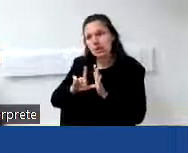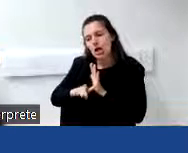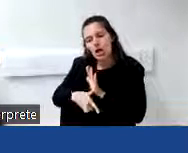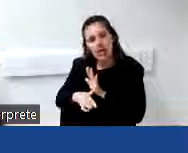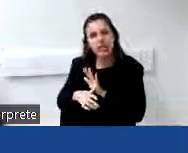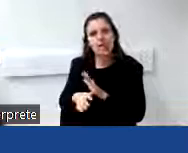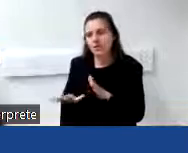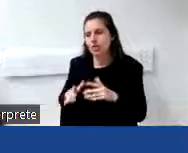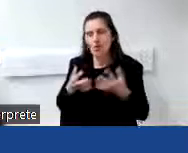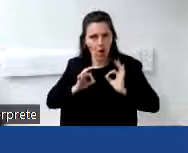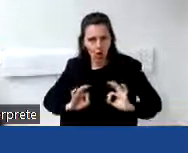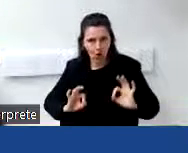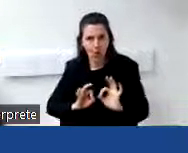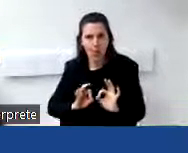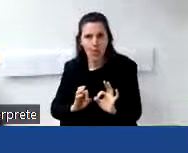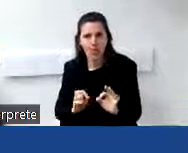una incomodidad, ¿sí?